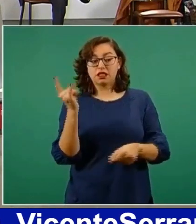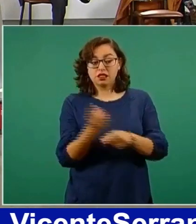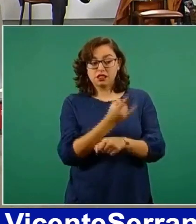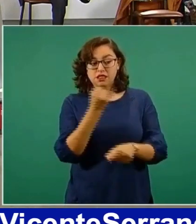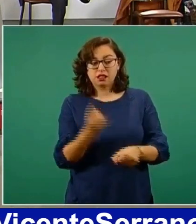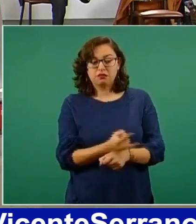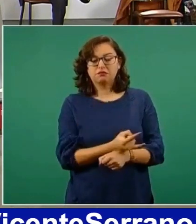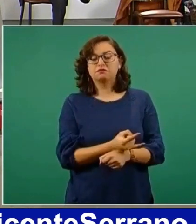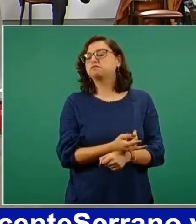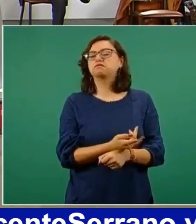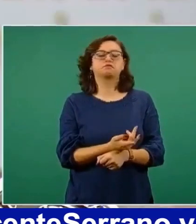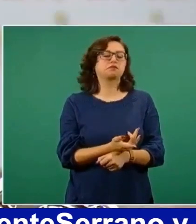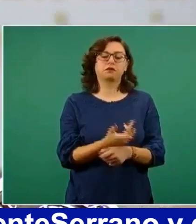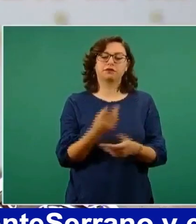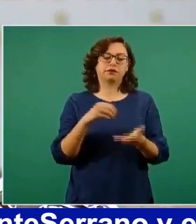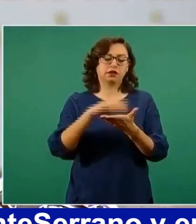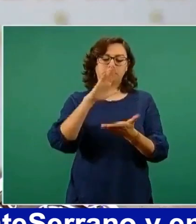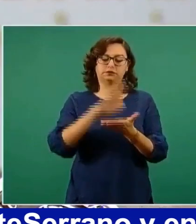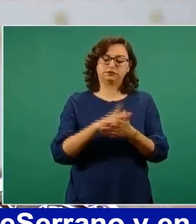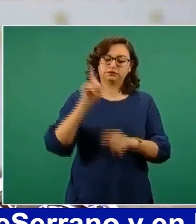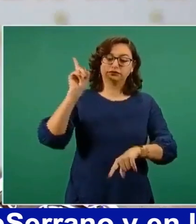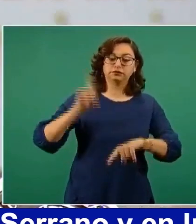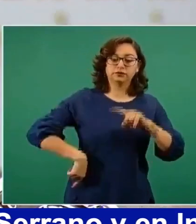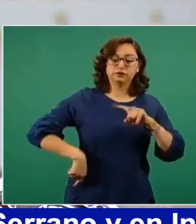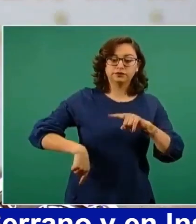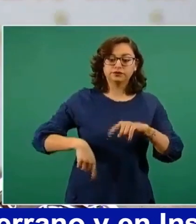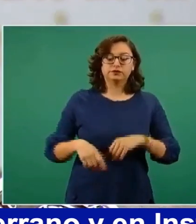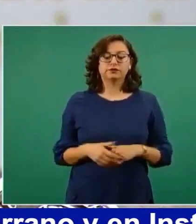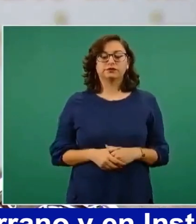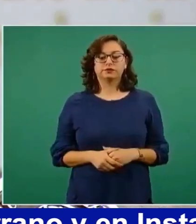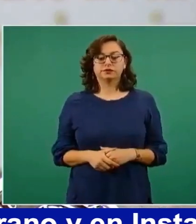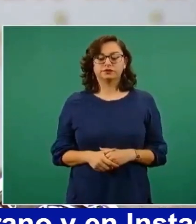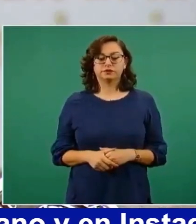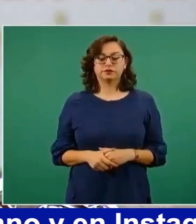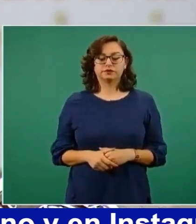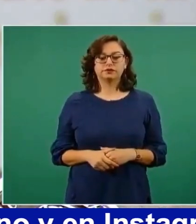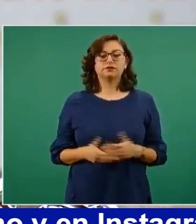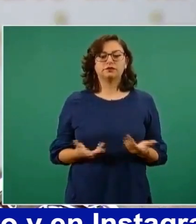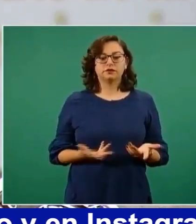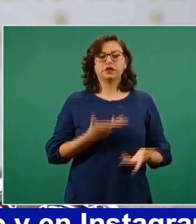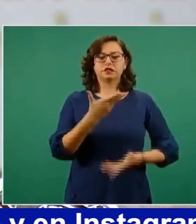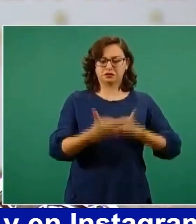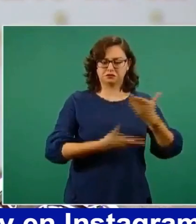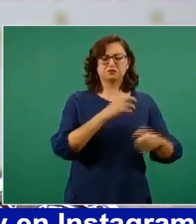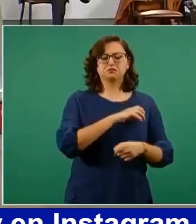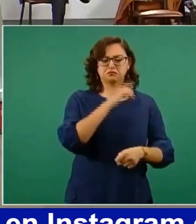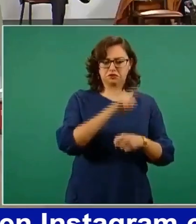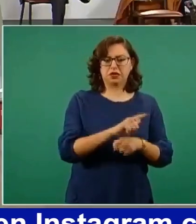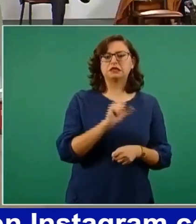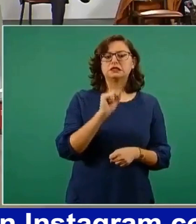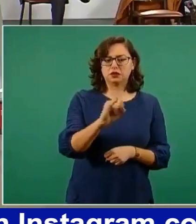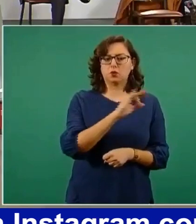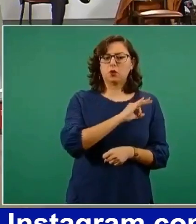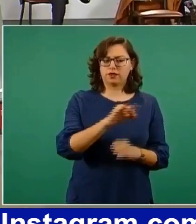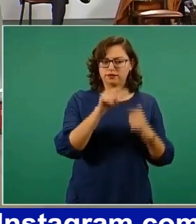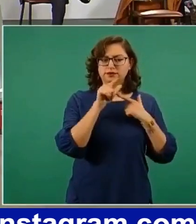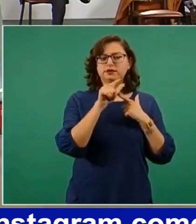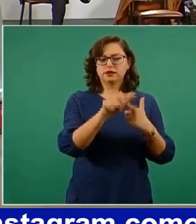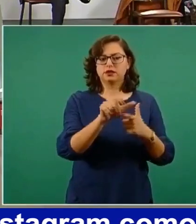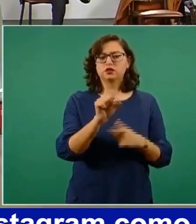Este registro será público, transparente y en caso de que se